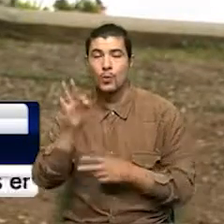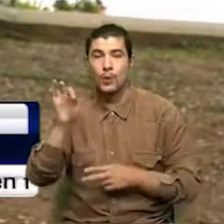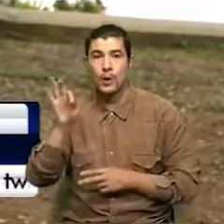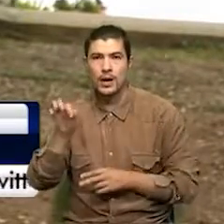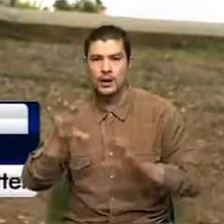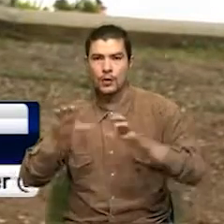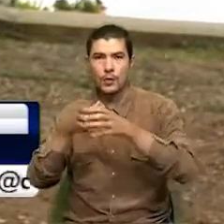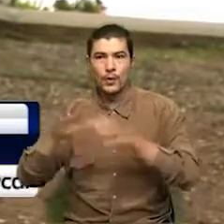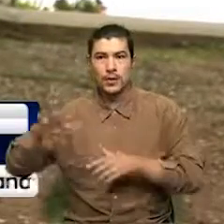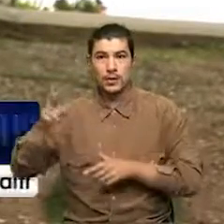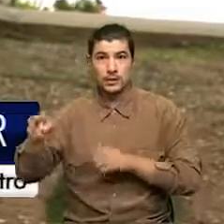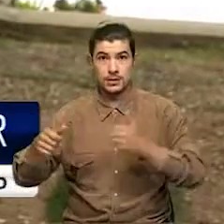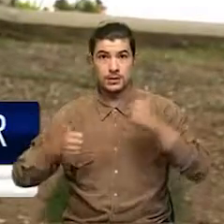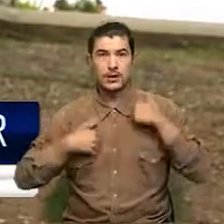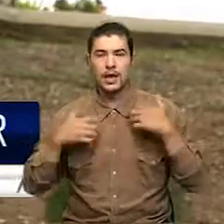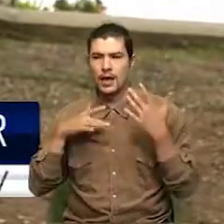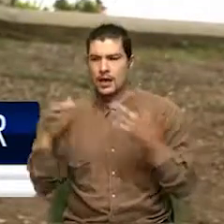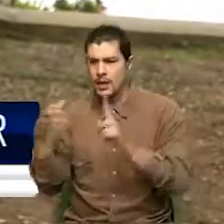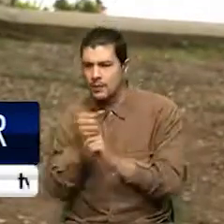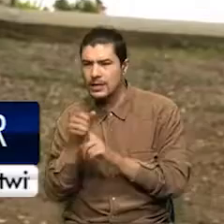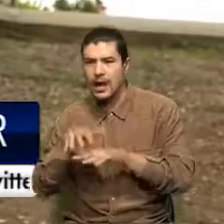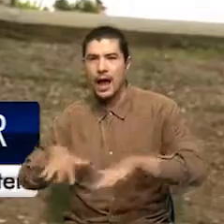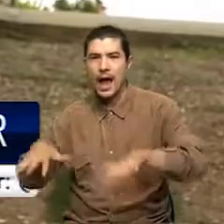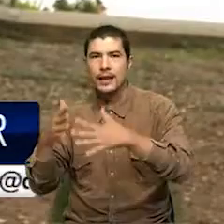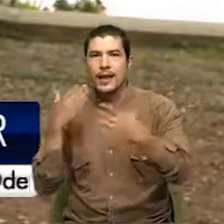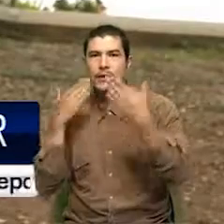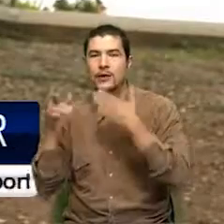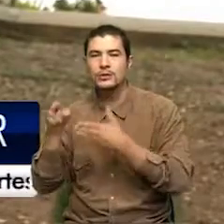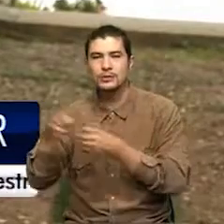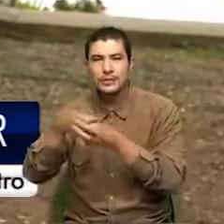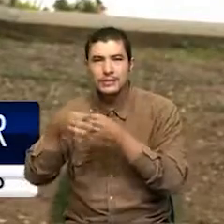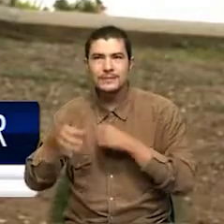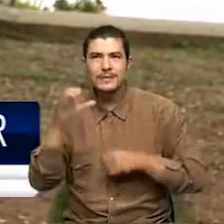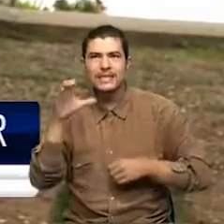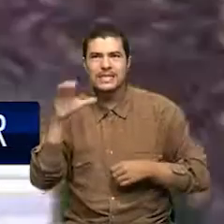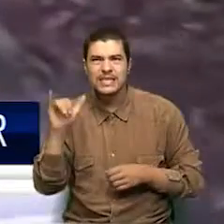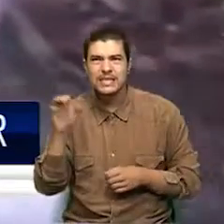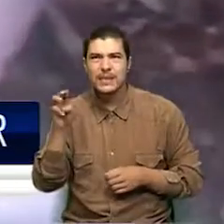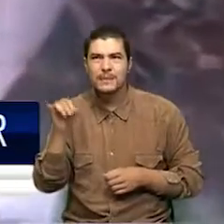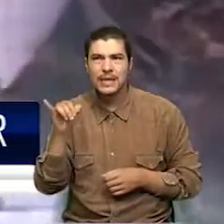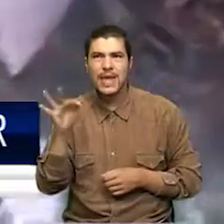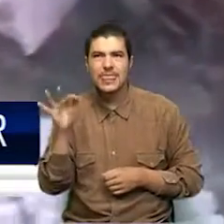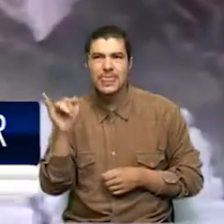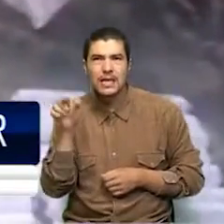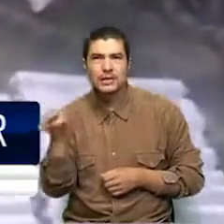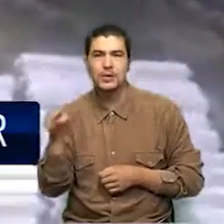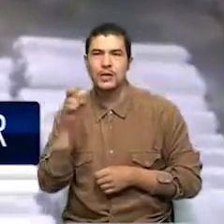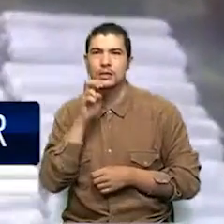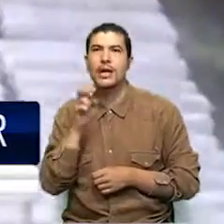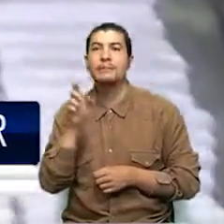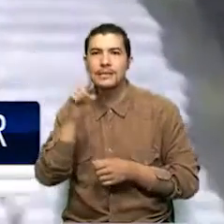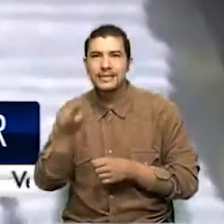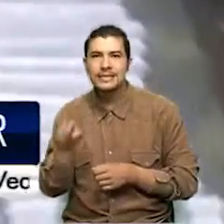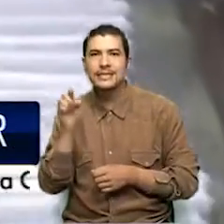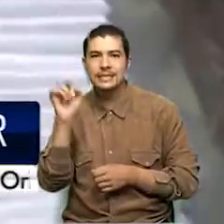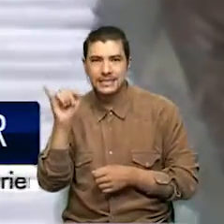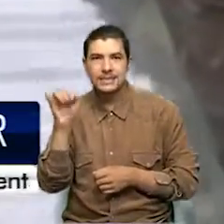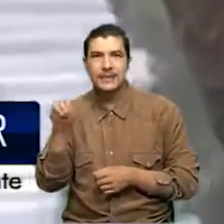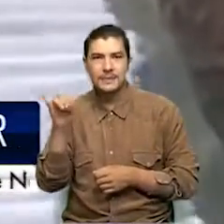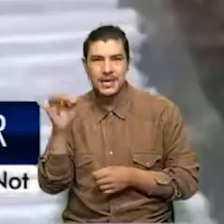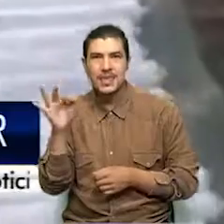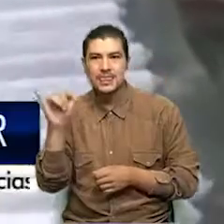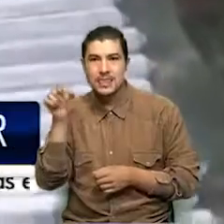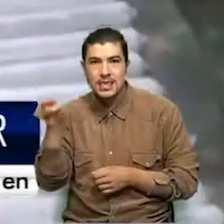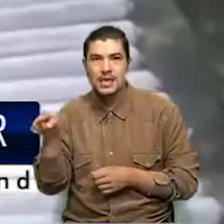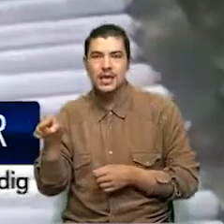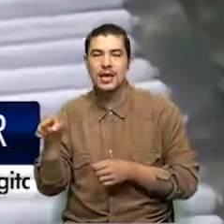las encontraron precisamente en área rural del municipio de Simití, en el sur de Bolívar. El ejército frustró los planes de la guerrilla del